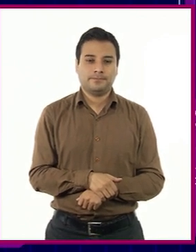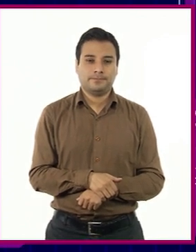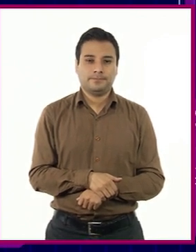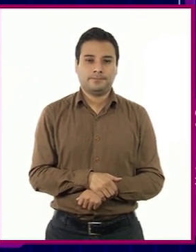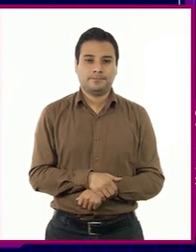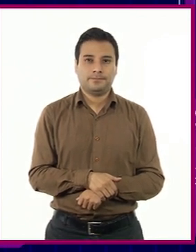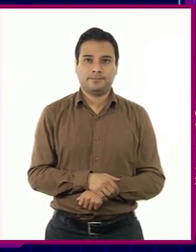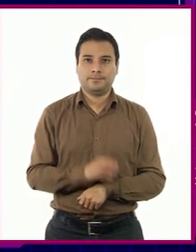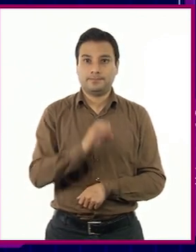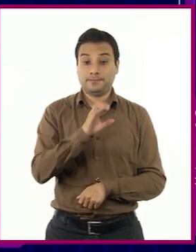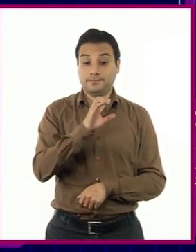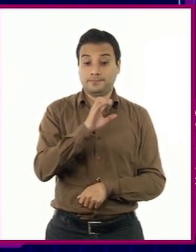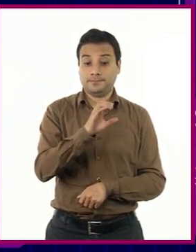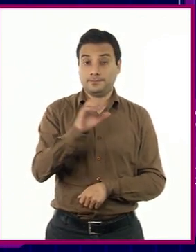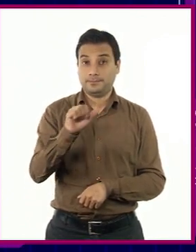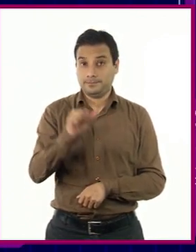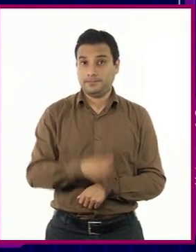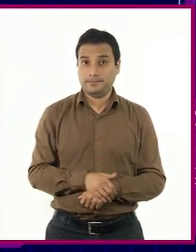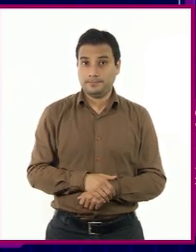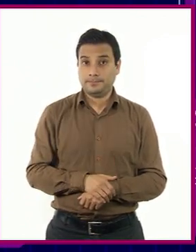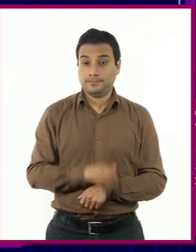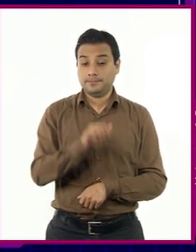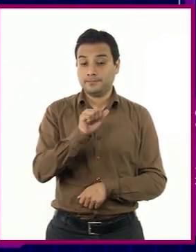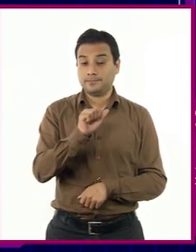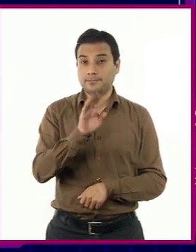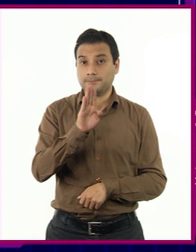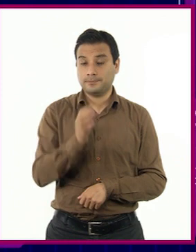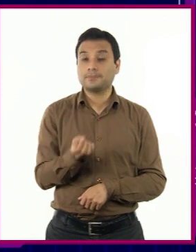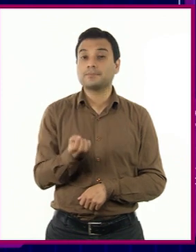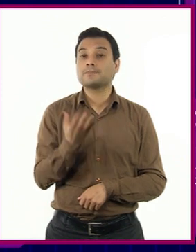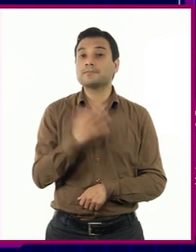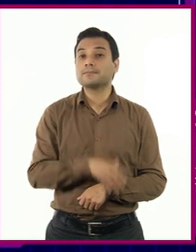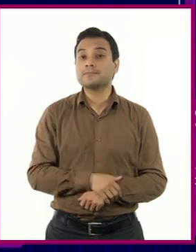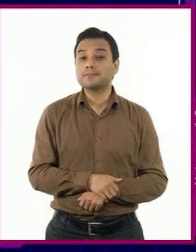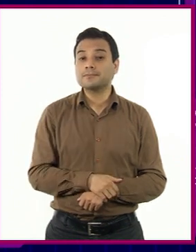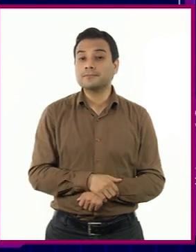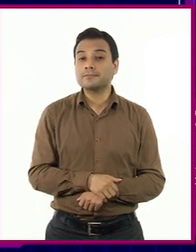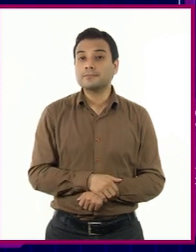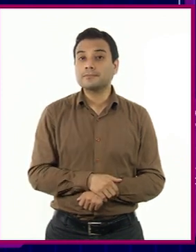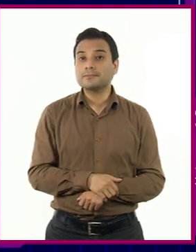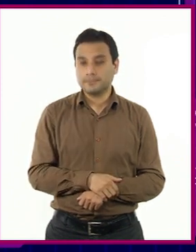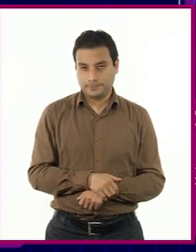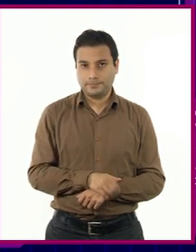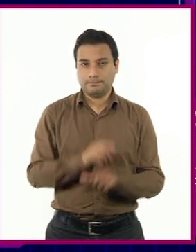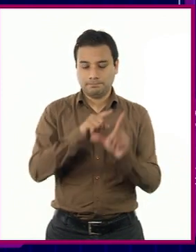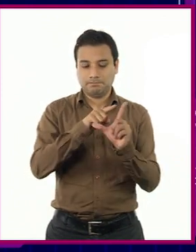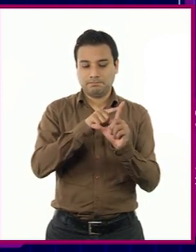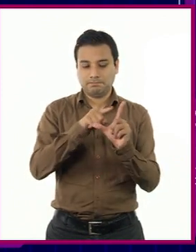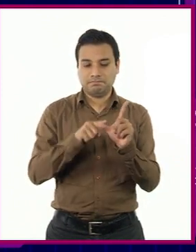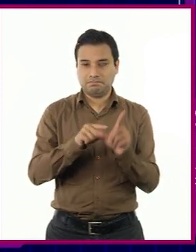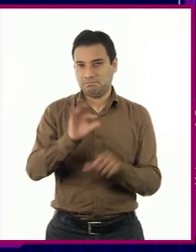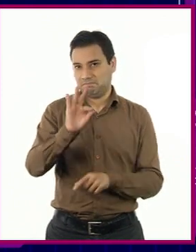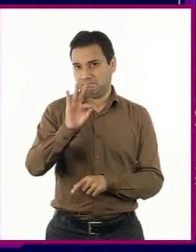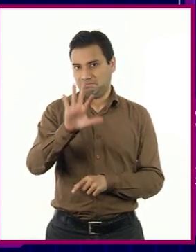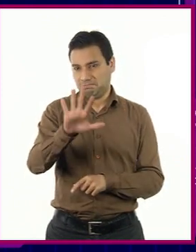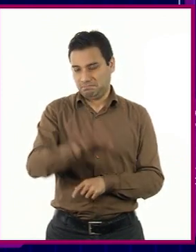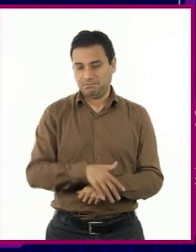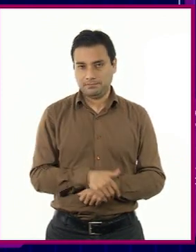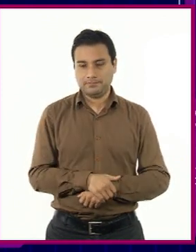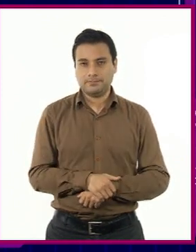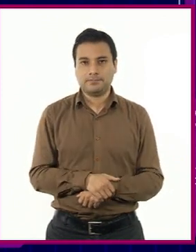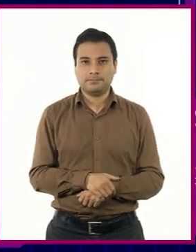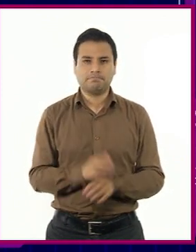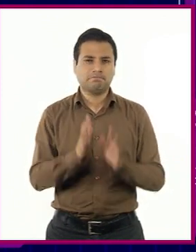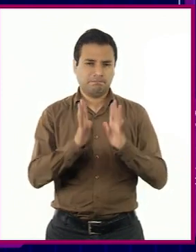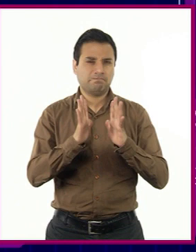segmentos CA y AB, suplementario del ángulo llano, será de 45 grados. Ya